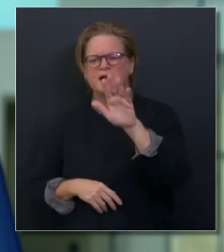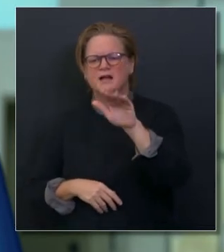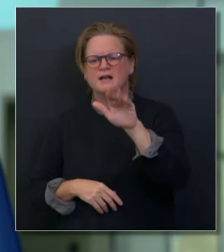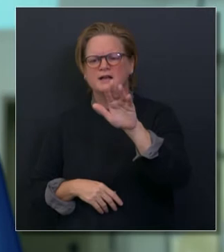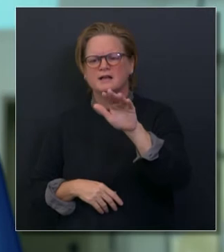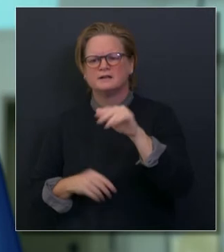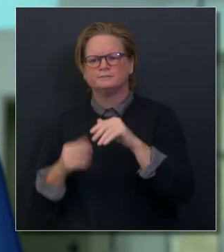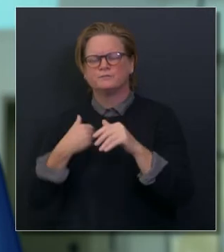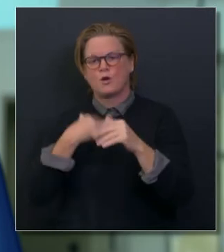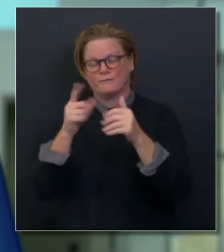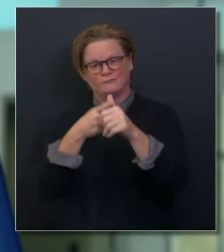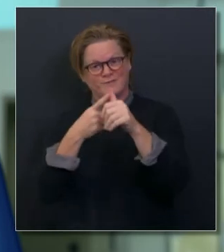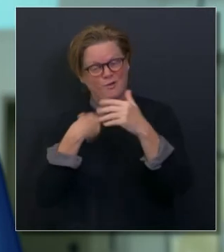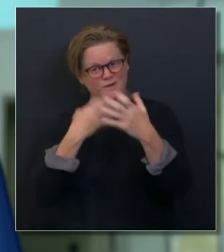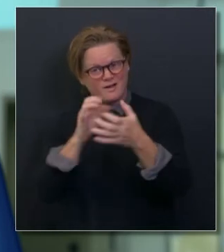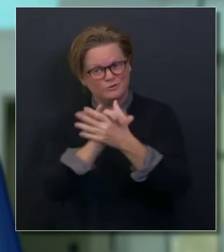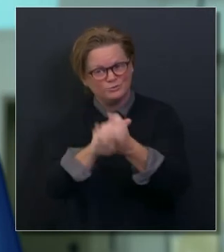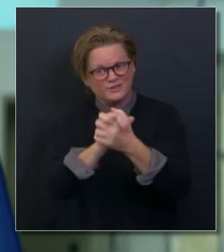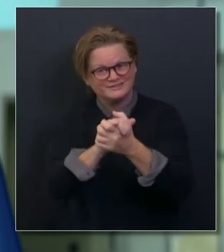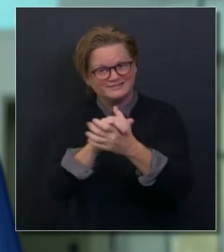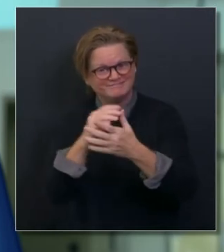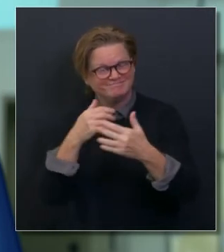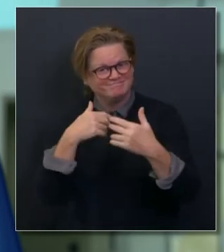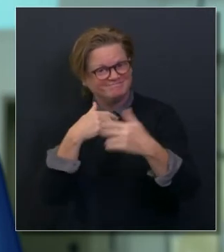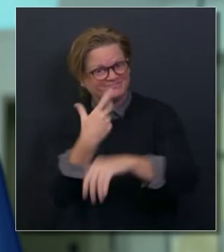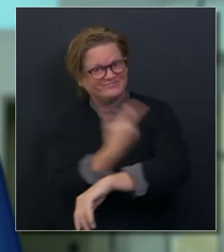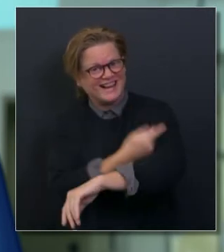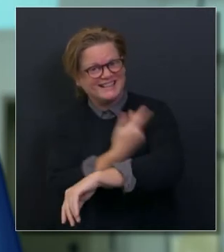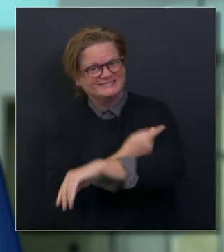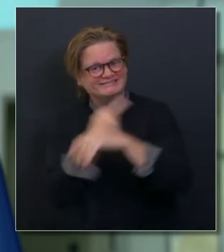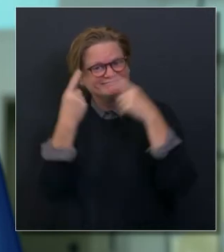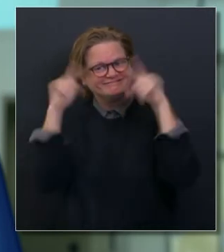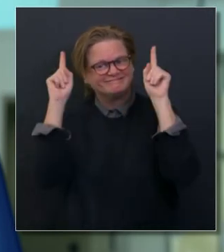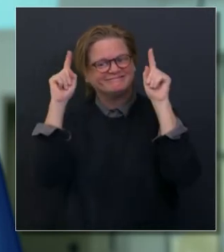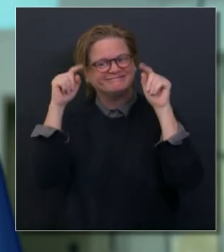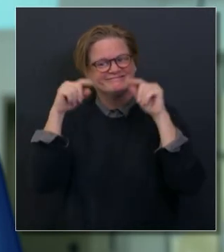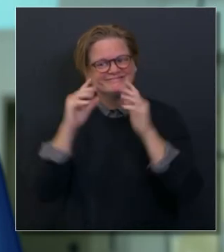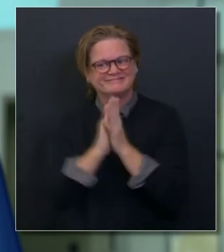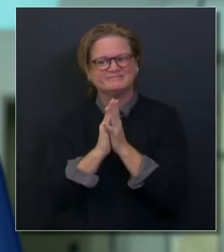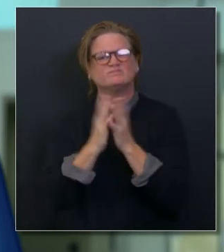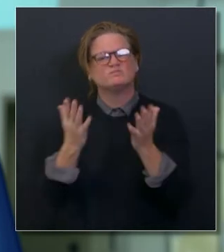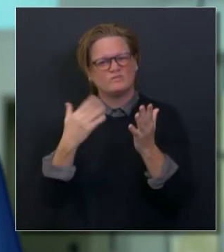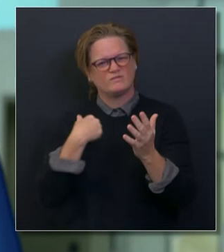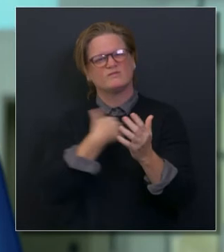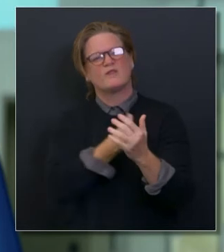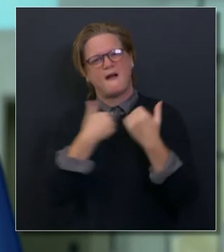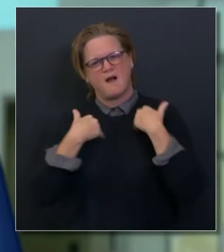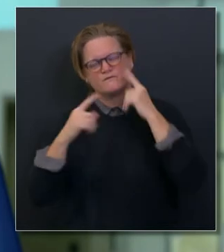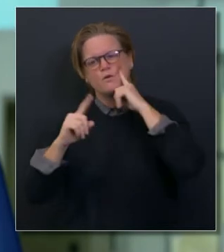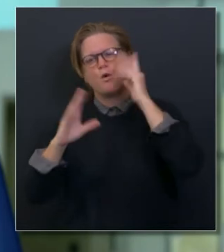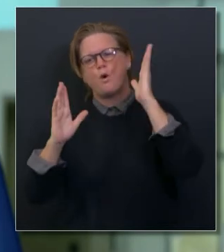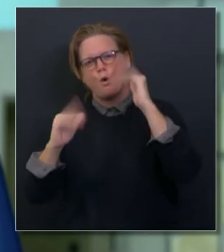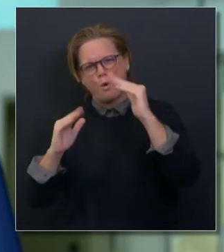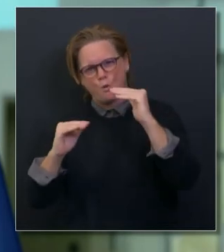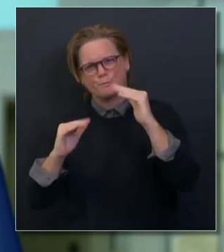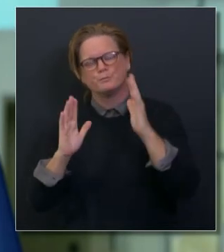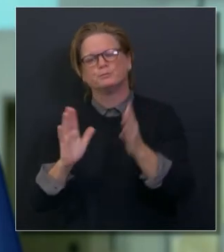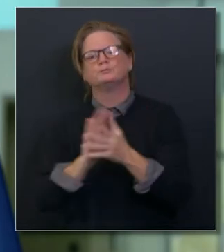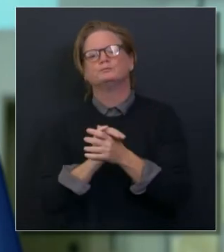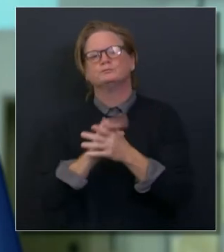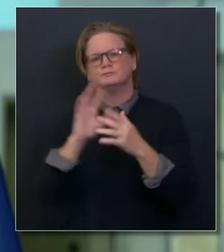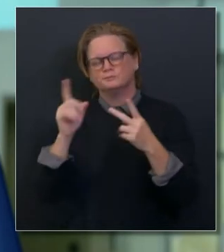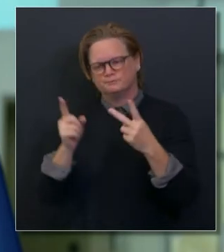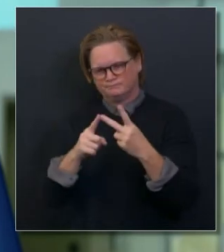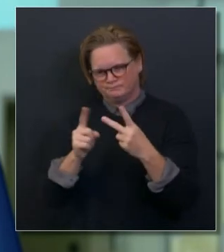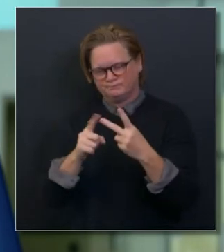Volviendo al mismo punto, felicidades en la vacuna. Hay muchas razones para sentirnos esperanzados, pero está hablando acerca de